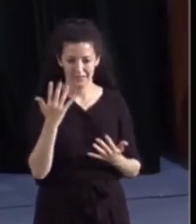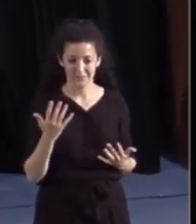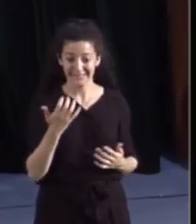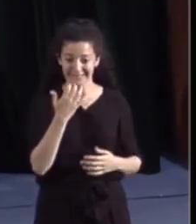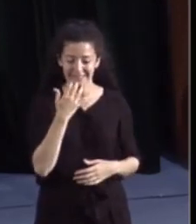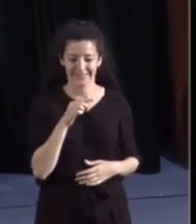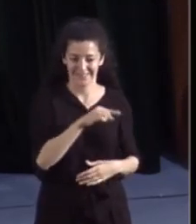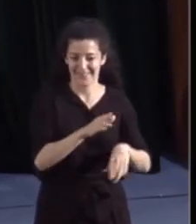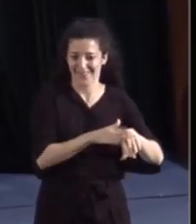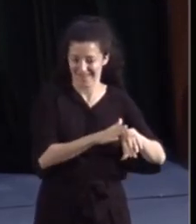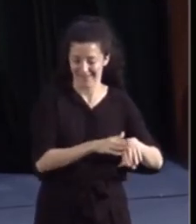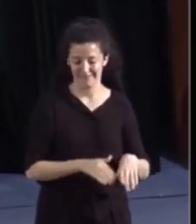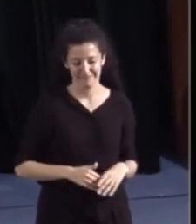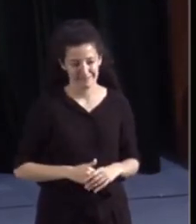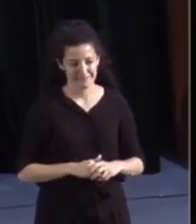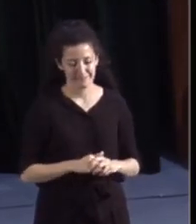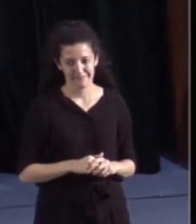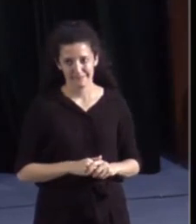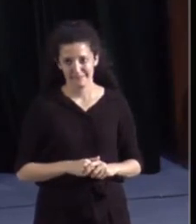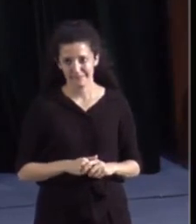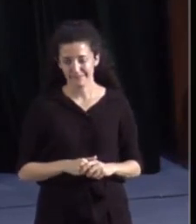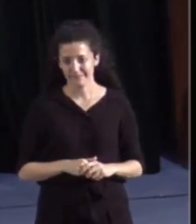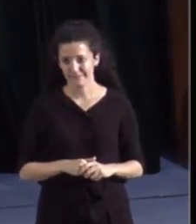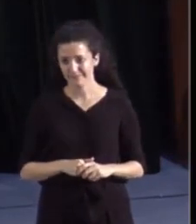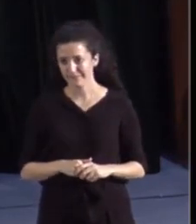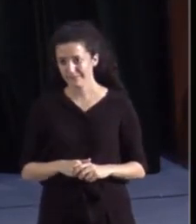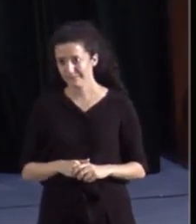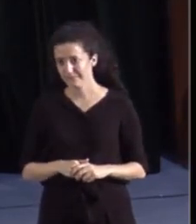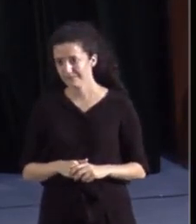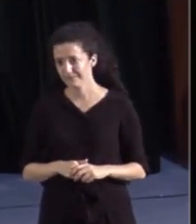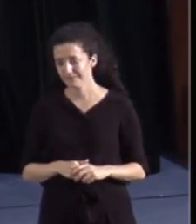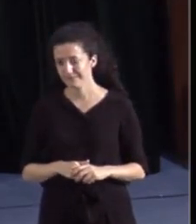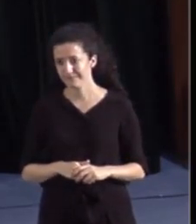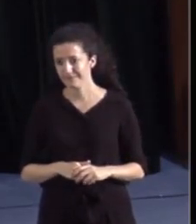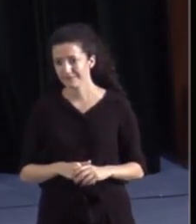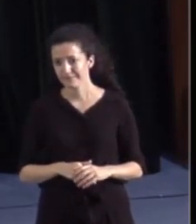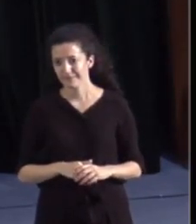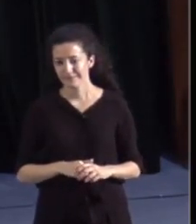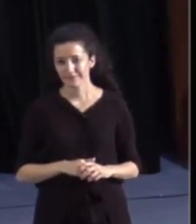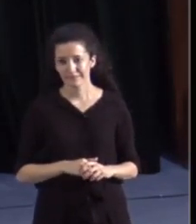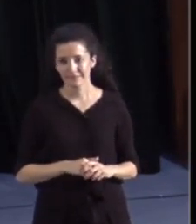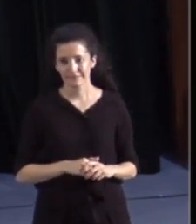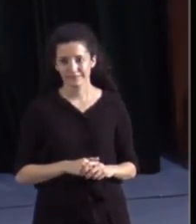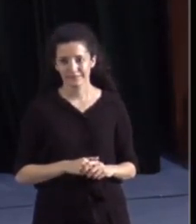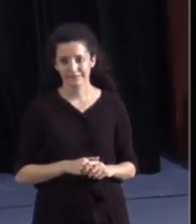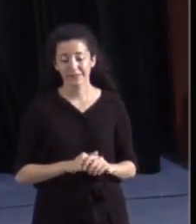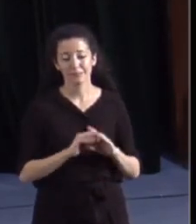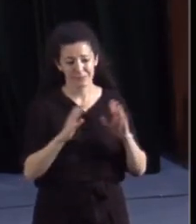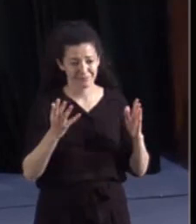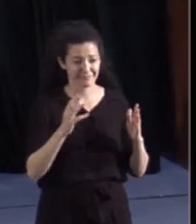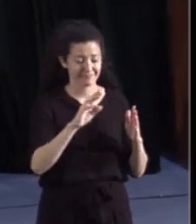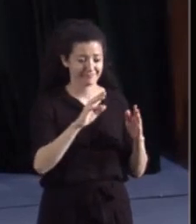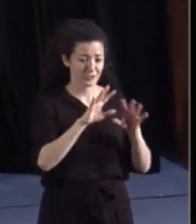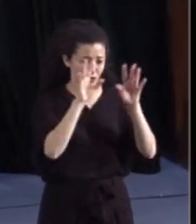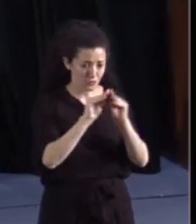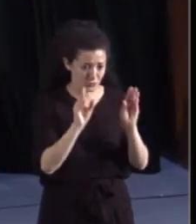recordar la imagen visual que se proyecta a la derecha, en el campo visual derecho. Bueno, hay más reflexiones, pero lo dejo